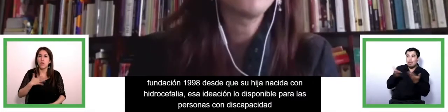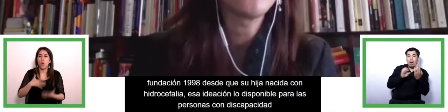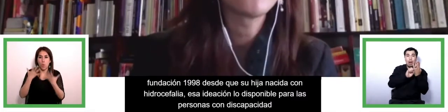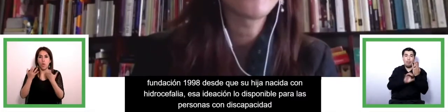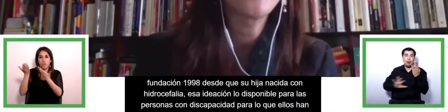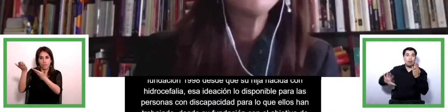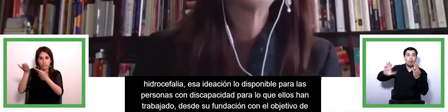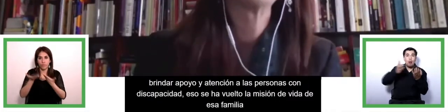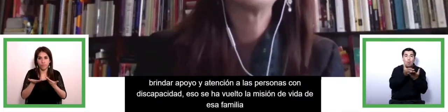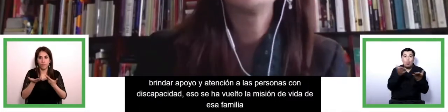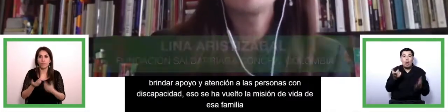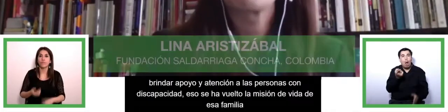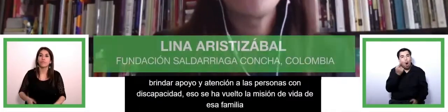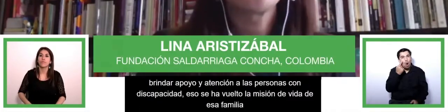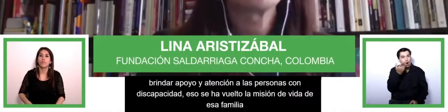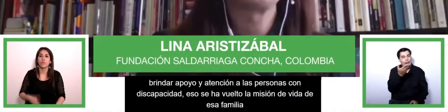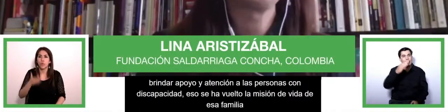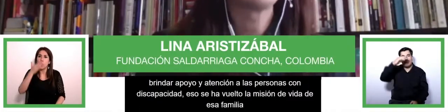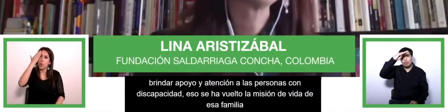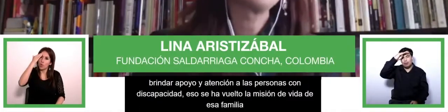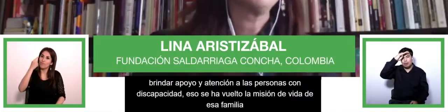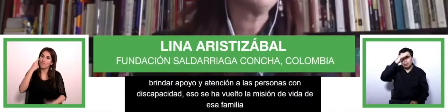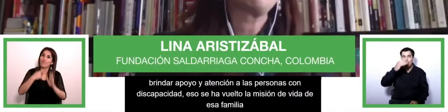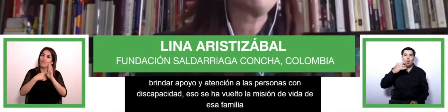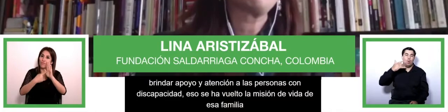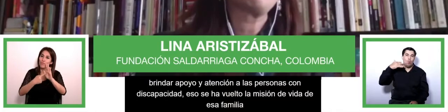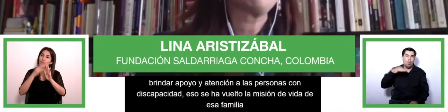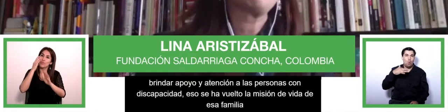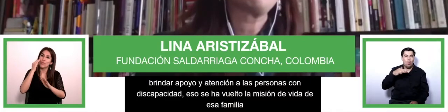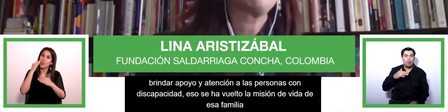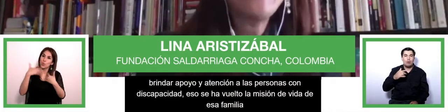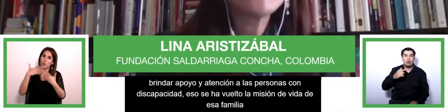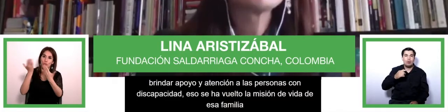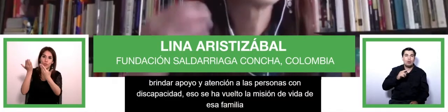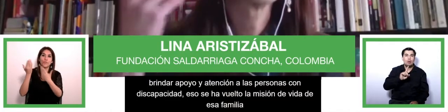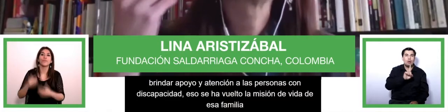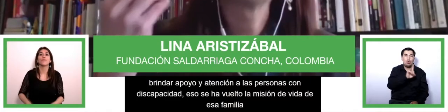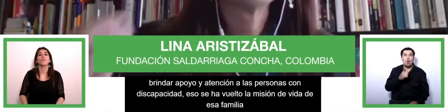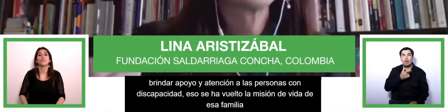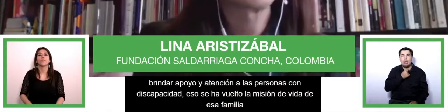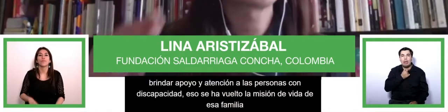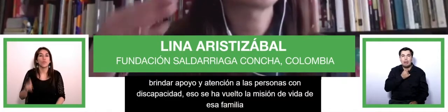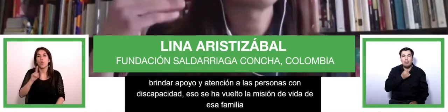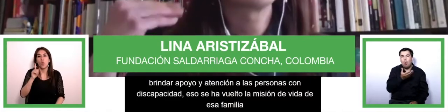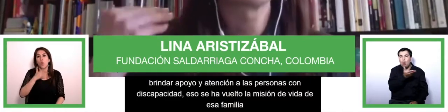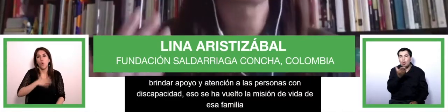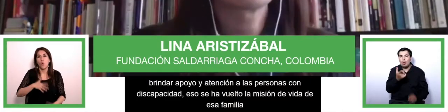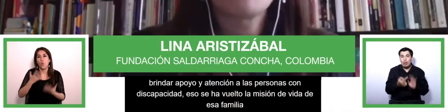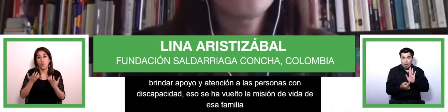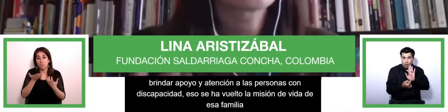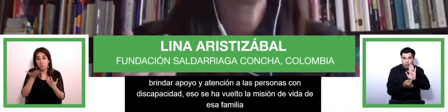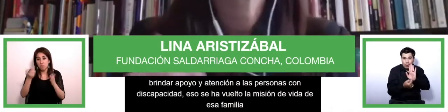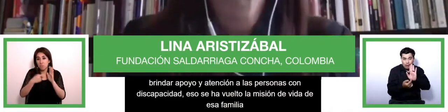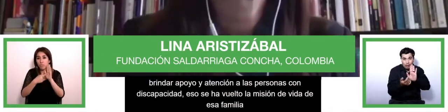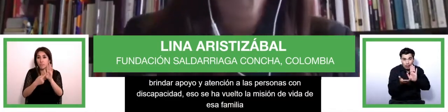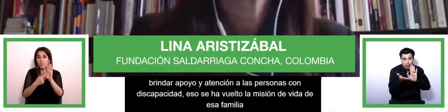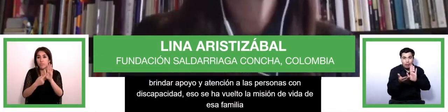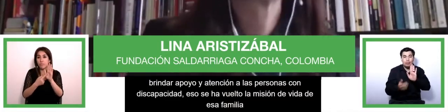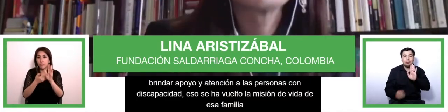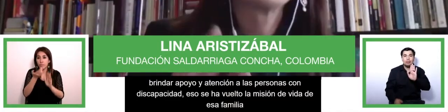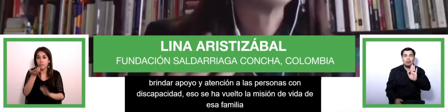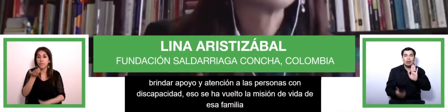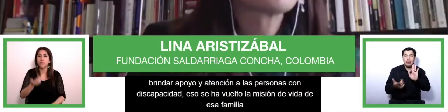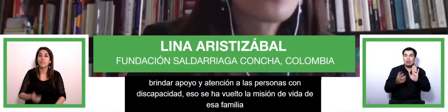conozcan esta experiencia que vale la pena, y no queríamos dejar pasar ese rol tan importante que juegan las familias y